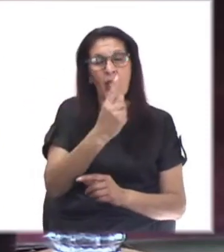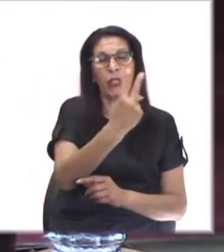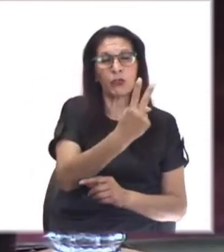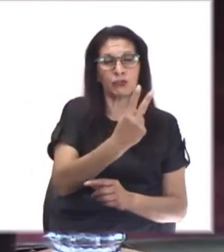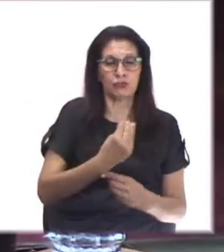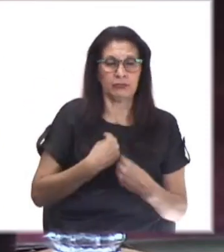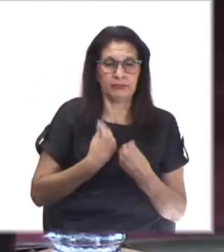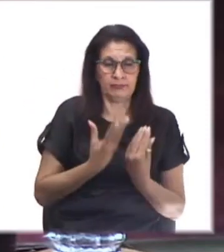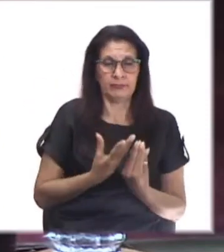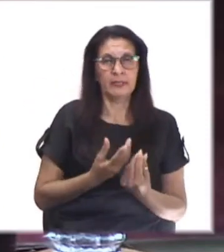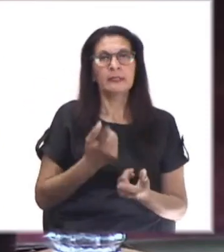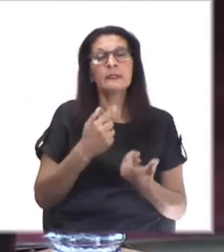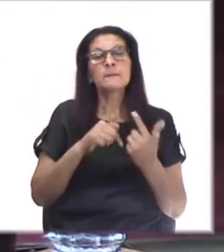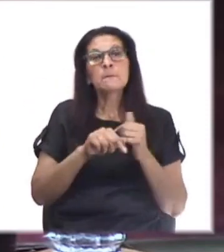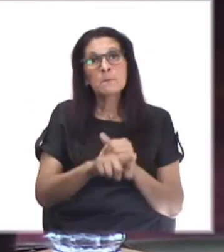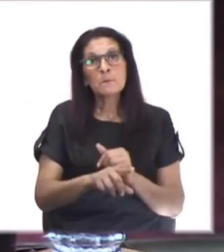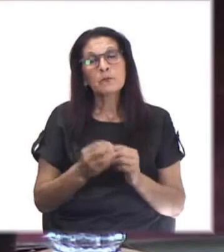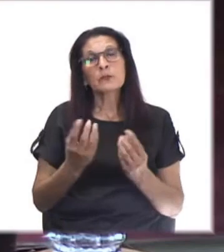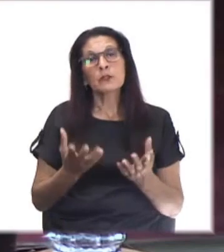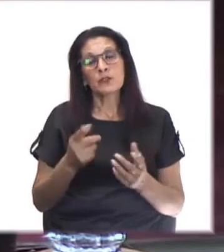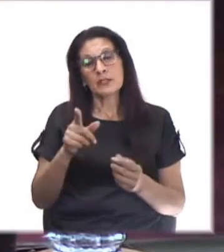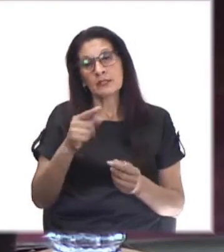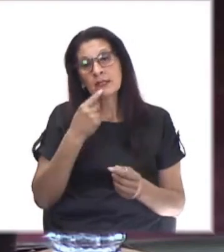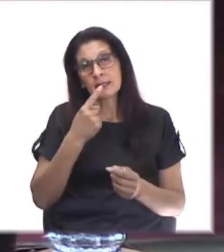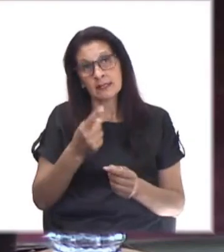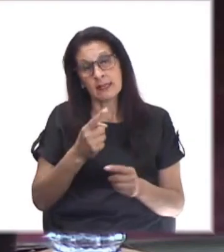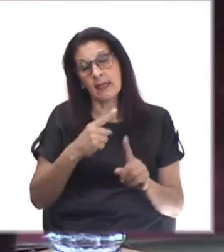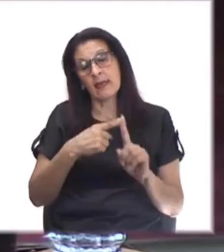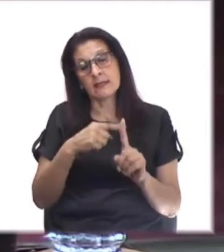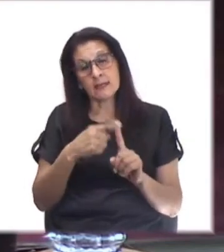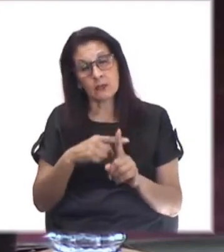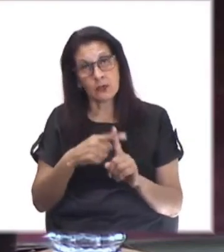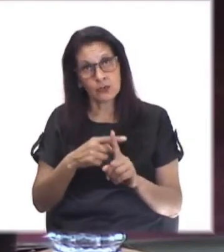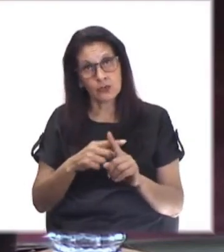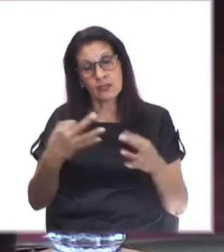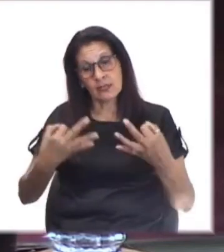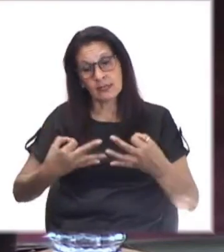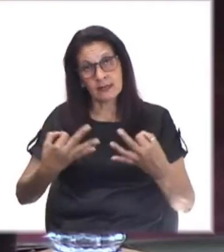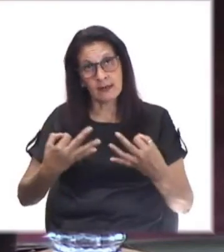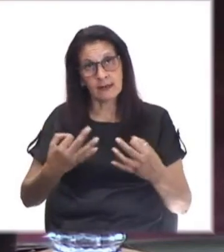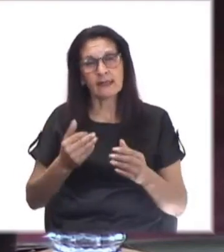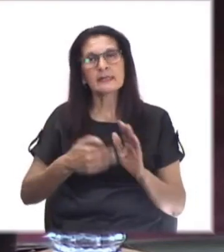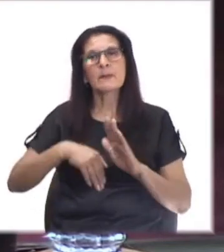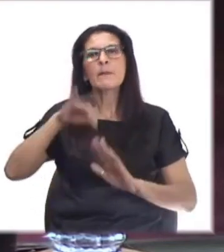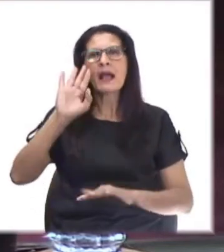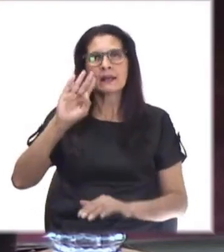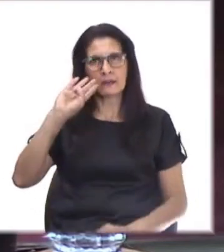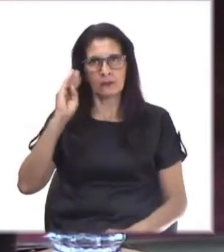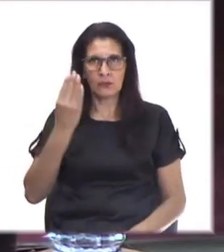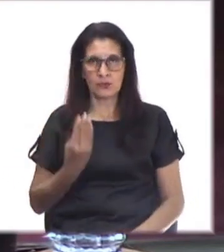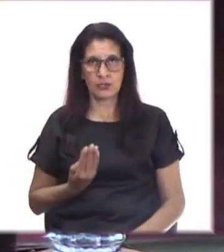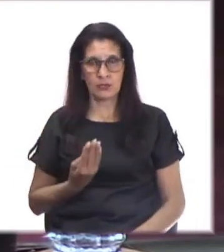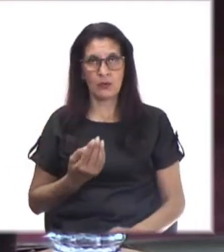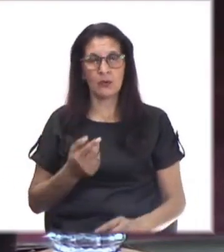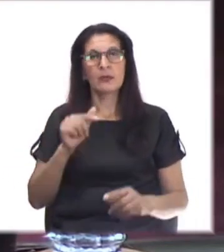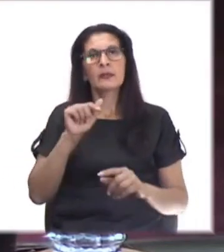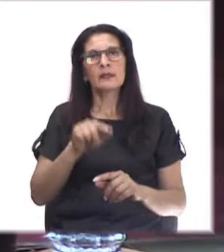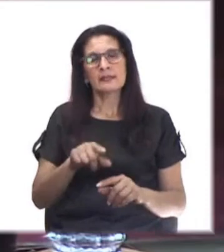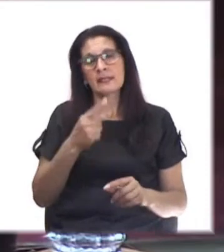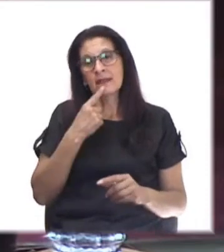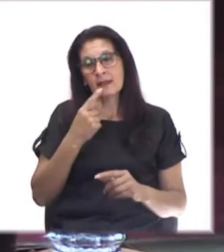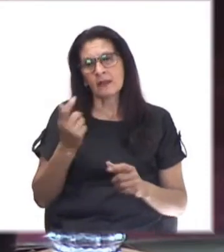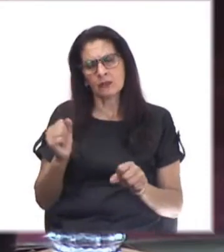desarrollo profesional a partir de entonces exitoso y ascendente es más que conocido. Apenas esbozar que